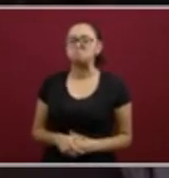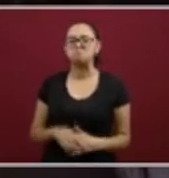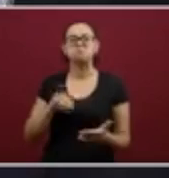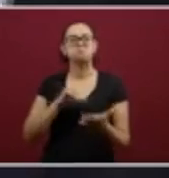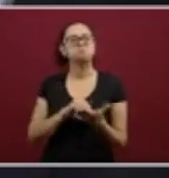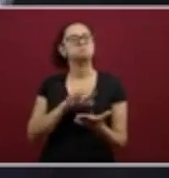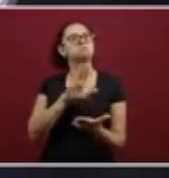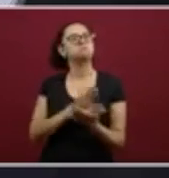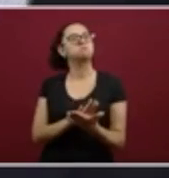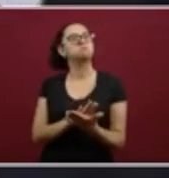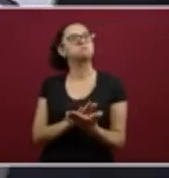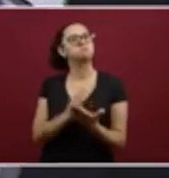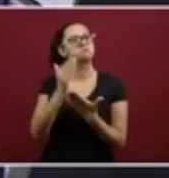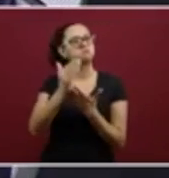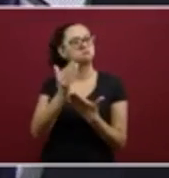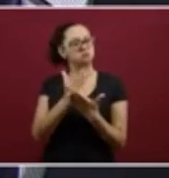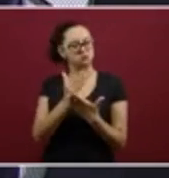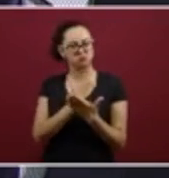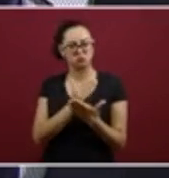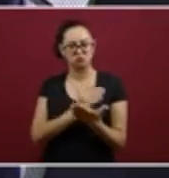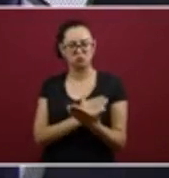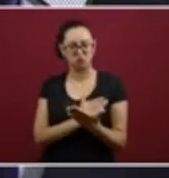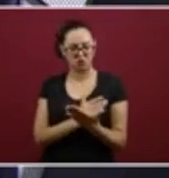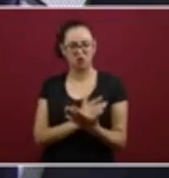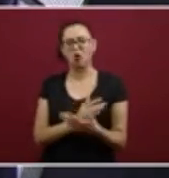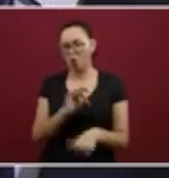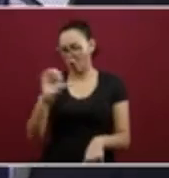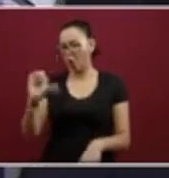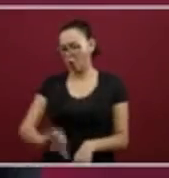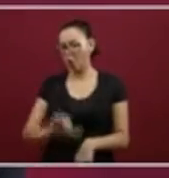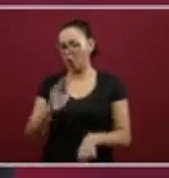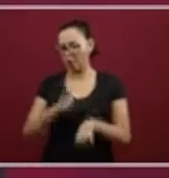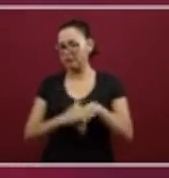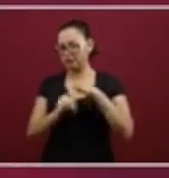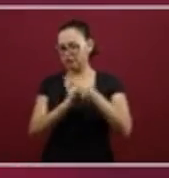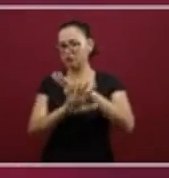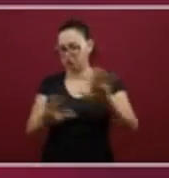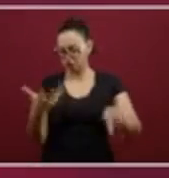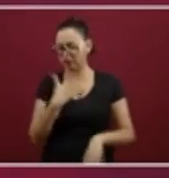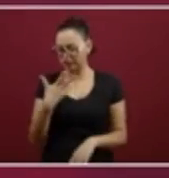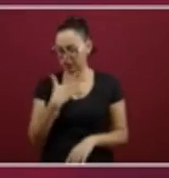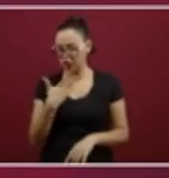registrados. Les vamos a entregar hoy la información. Sí lo tenemos